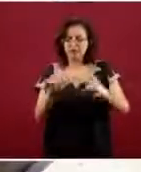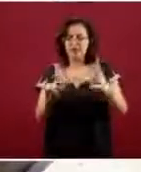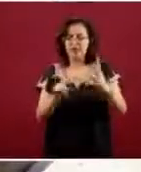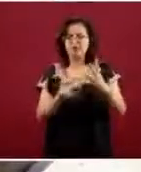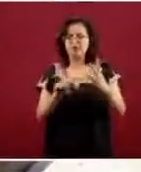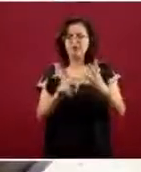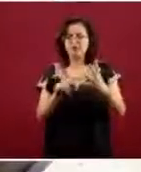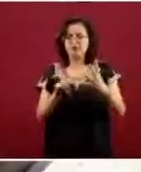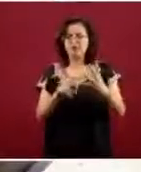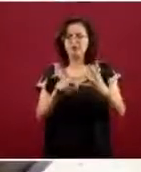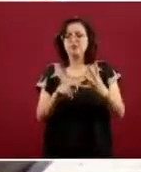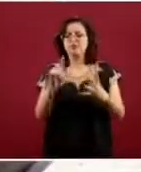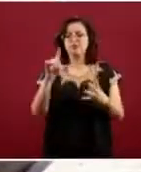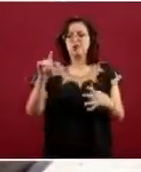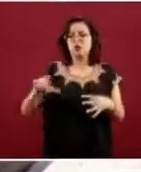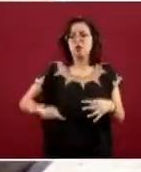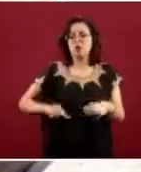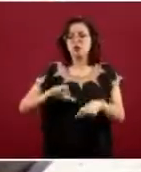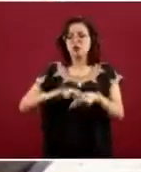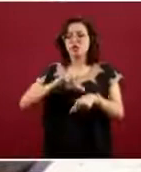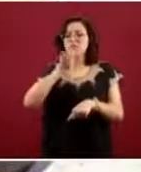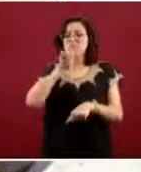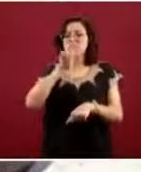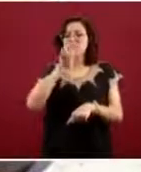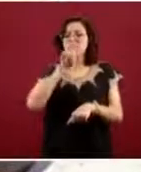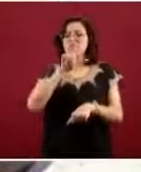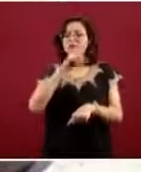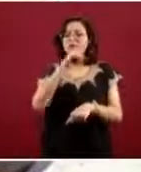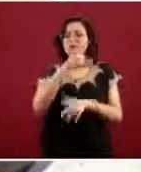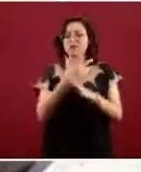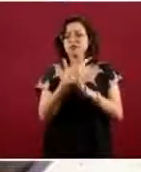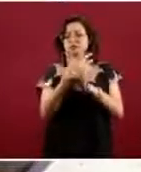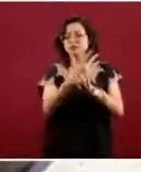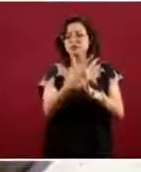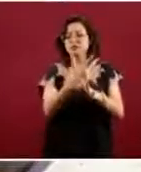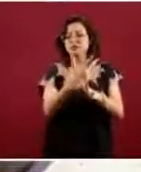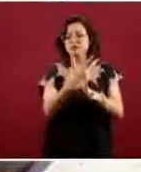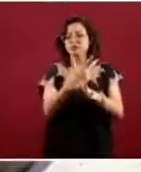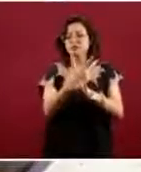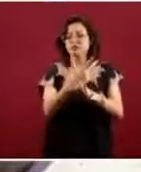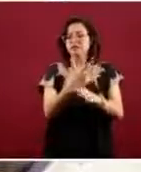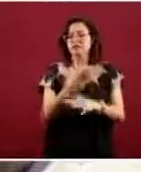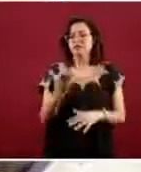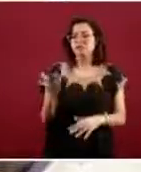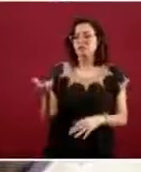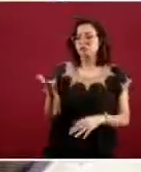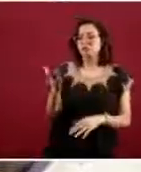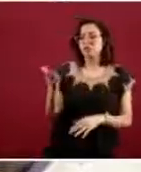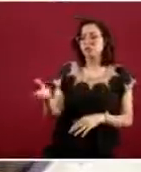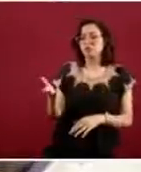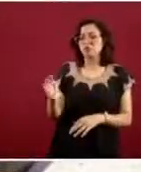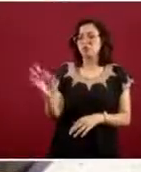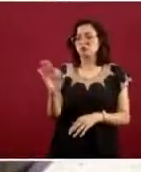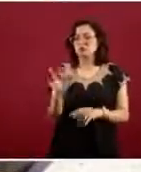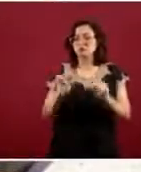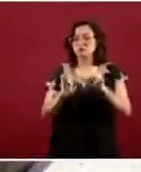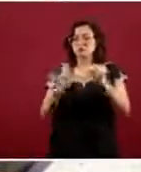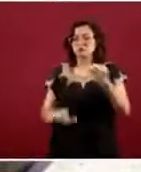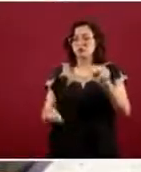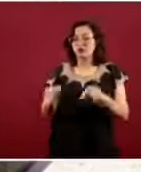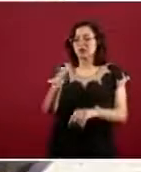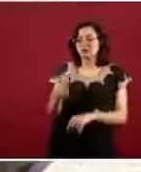le responde al gobernador de Jalisco, que lo menciona que pues, usted podría caer en una traición a la patria por